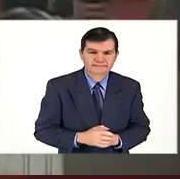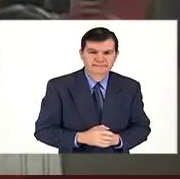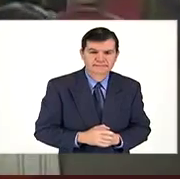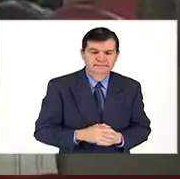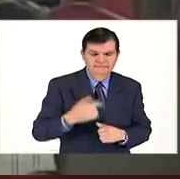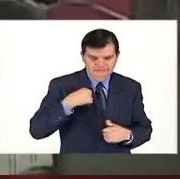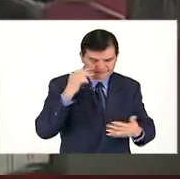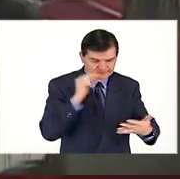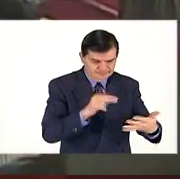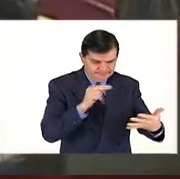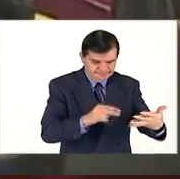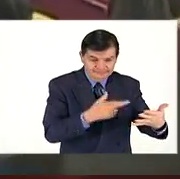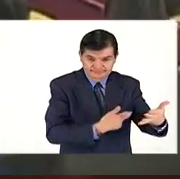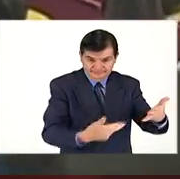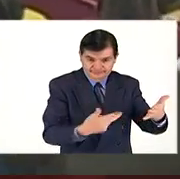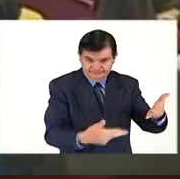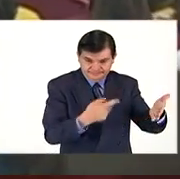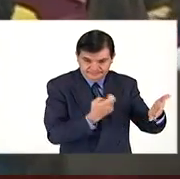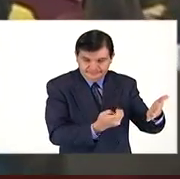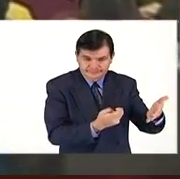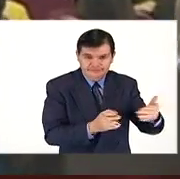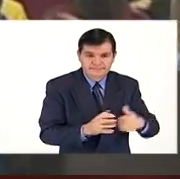Siguiendo estos resultados,